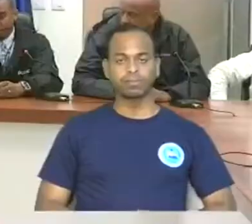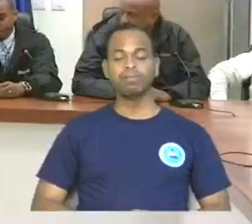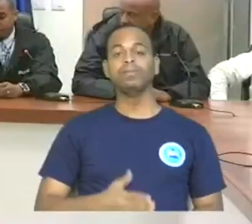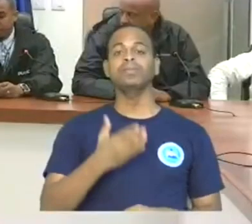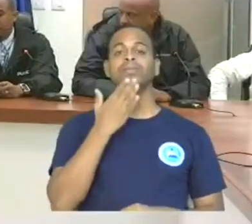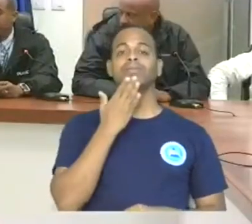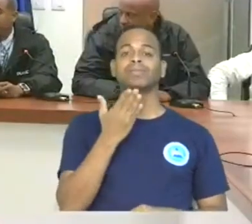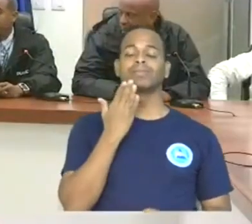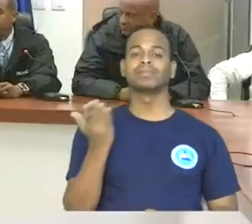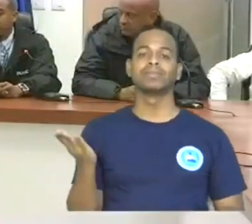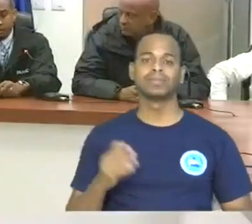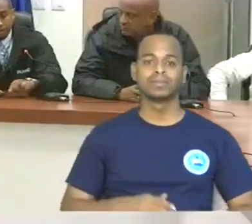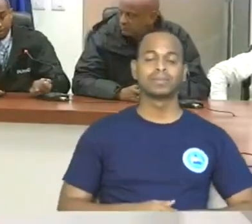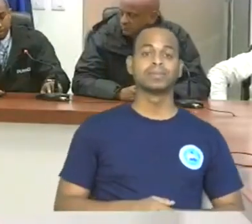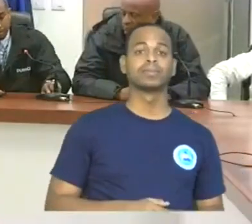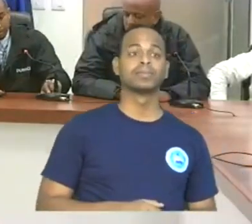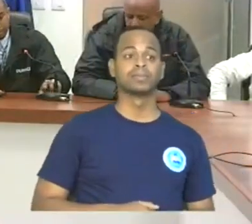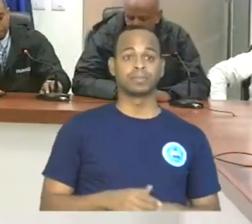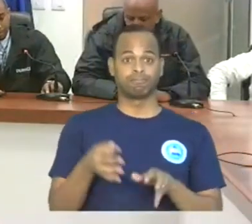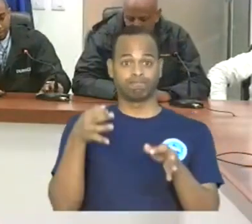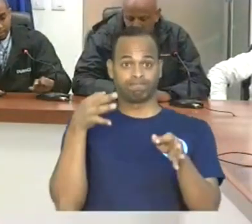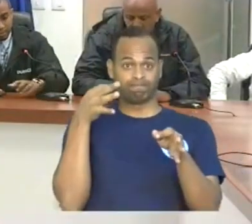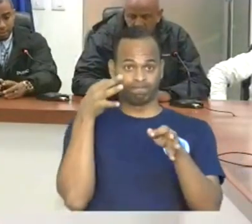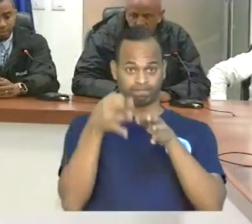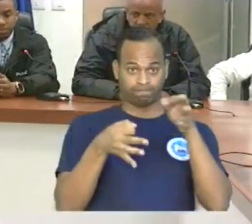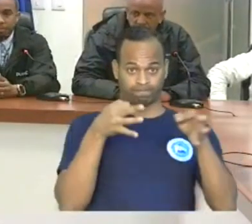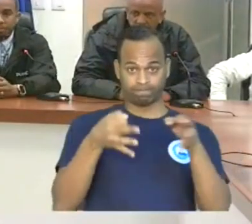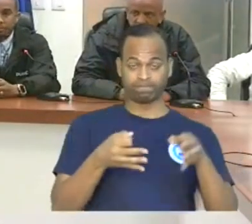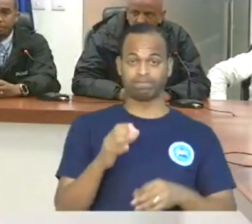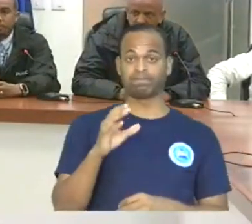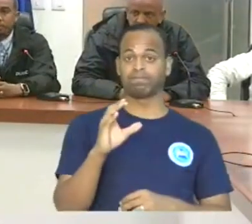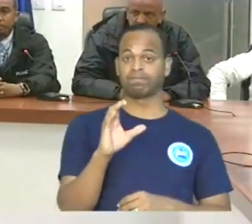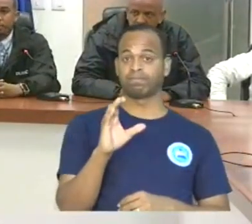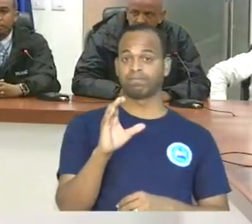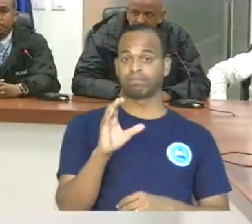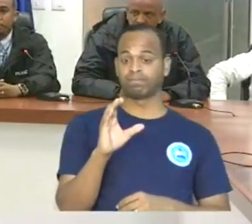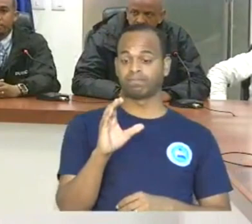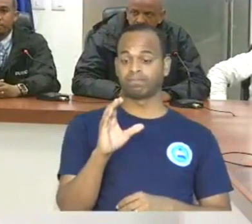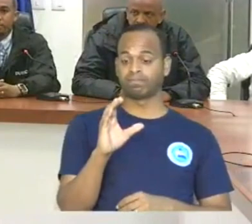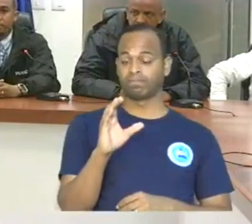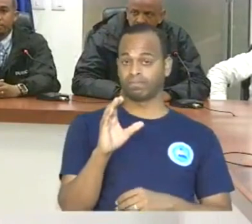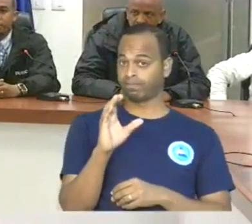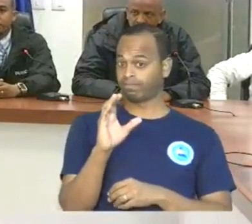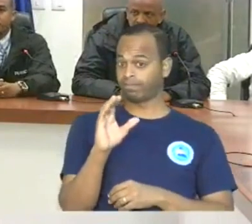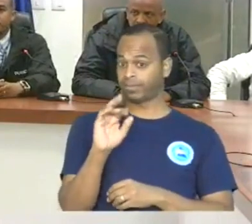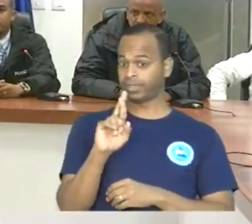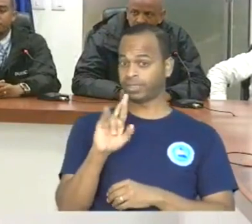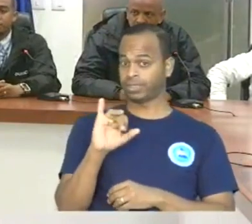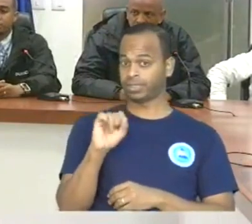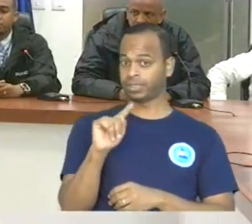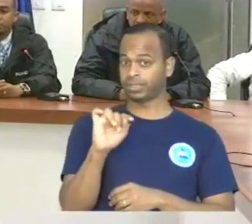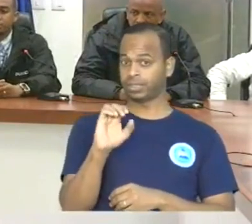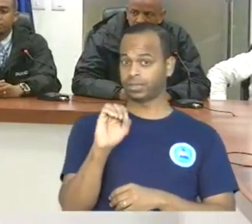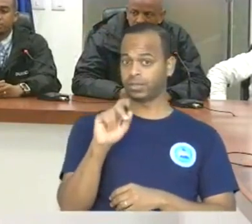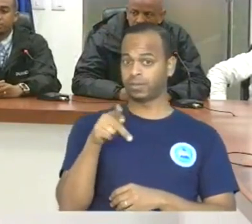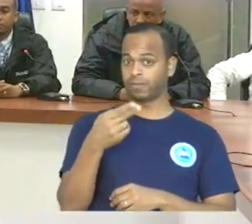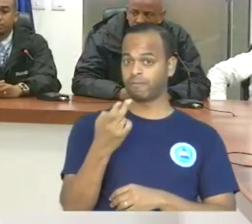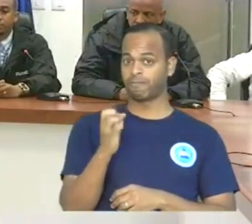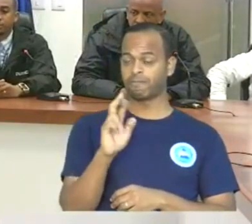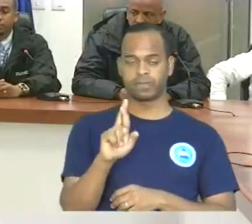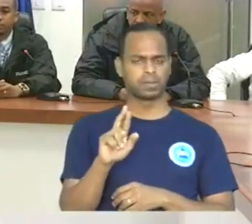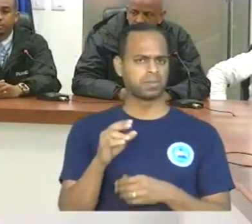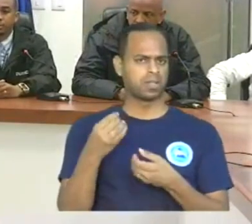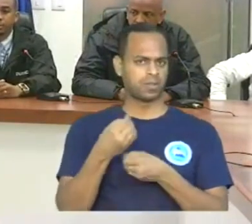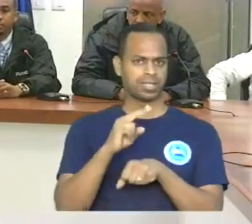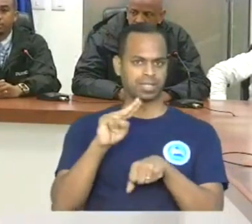Gracias, ingeniero. Después de lo expuesto por el ingeniero Christopher de la Oficina Nacional de Meteorología, el Centro de Operaciones de